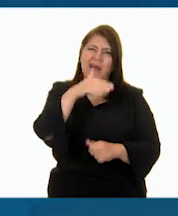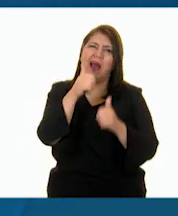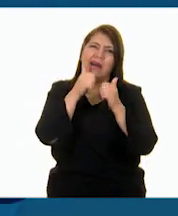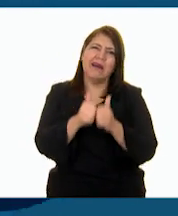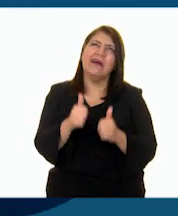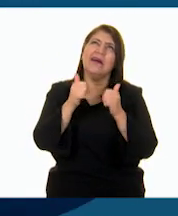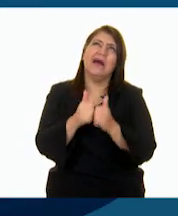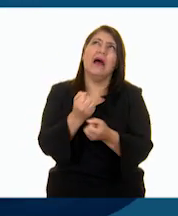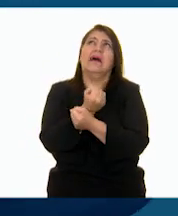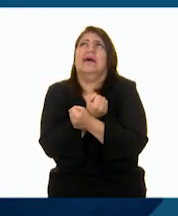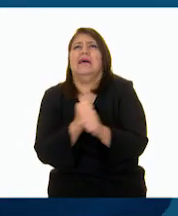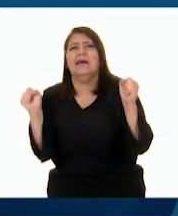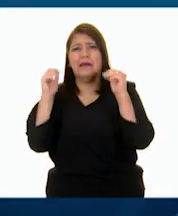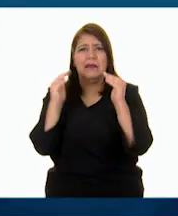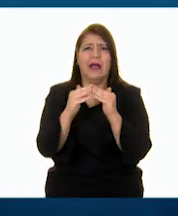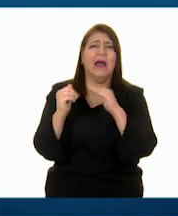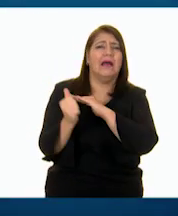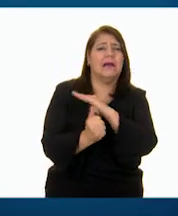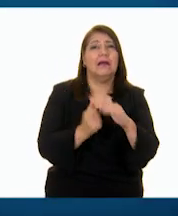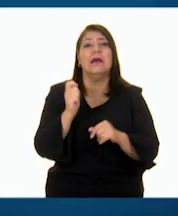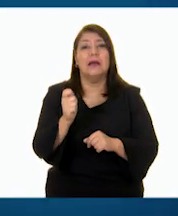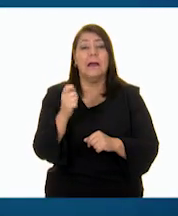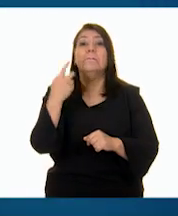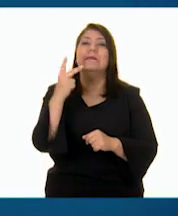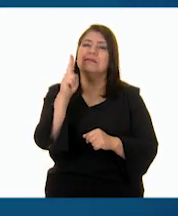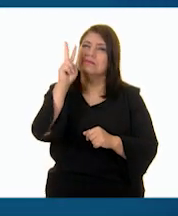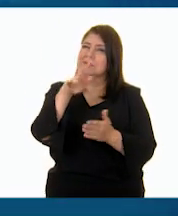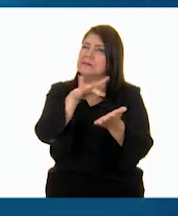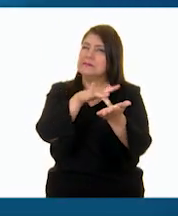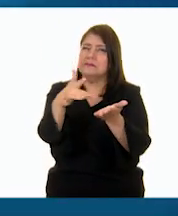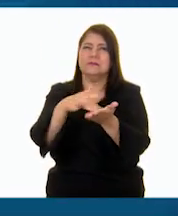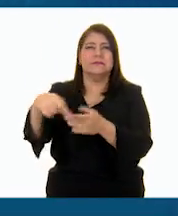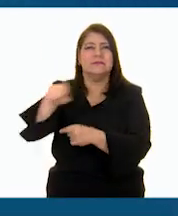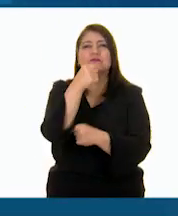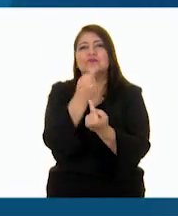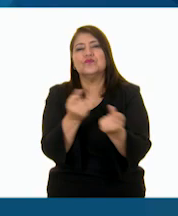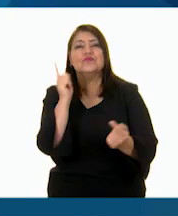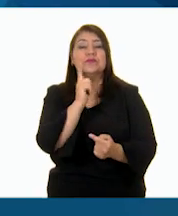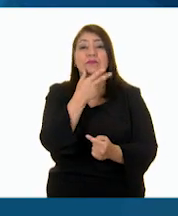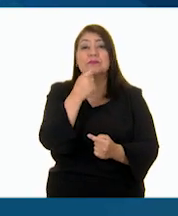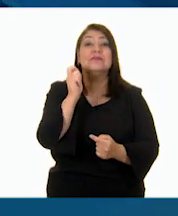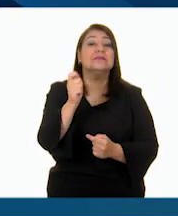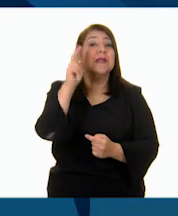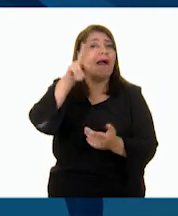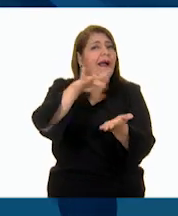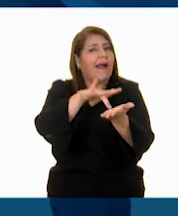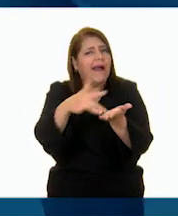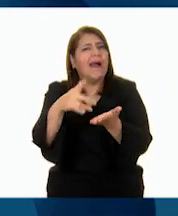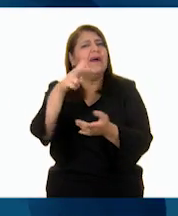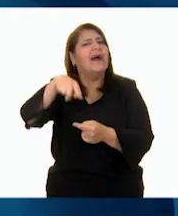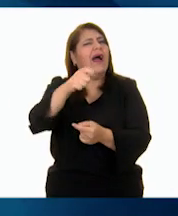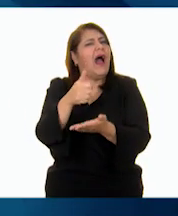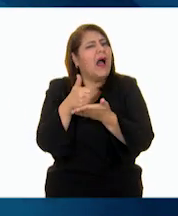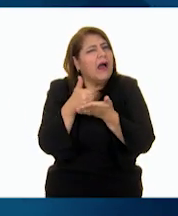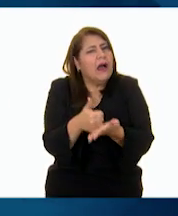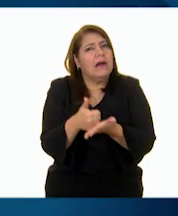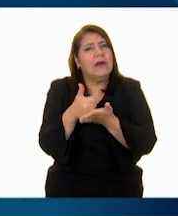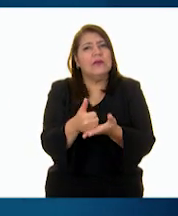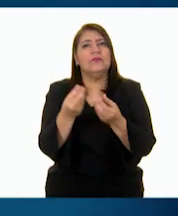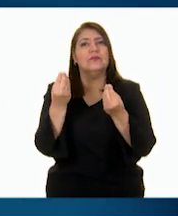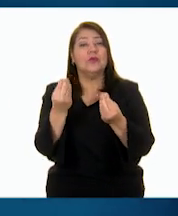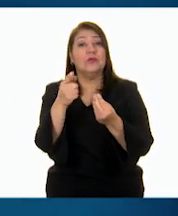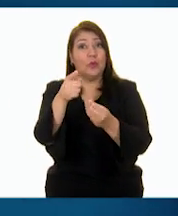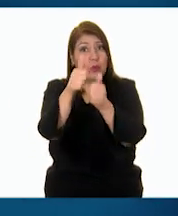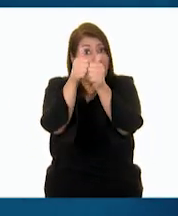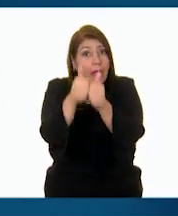quedarse en casa, pero queremos darte las gracias. Gracias por ayudar tanto. Gracias porque quedándote